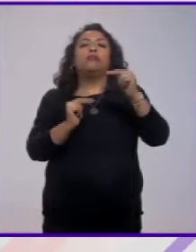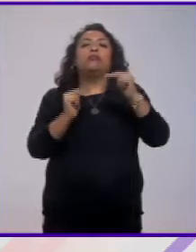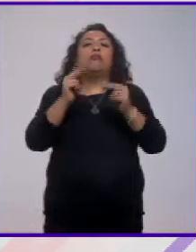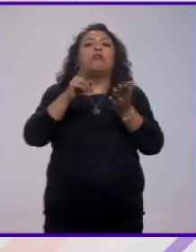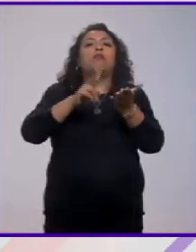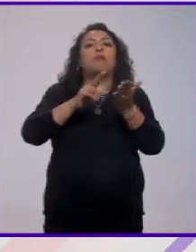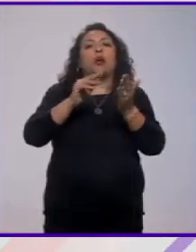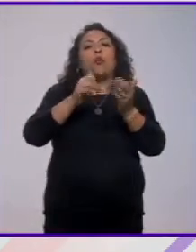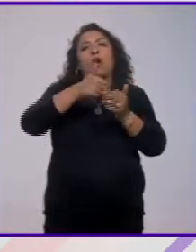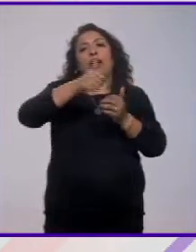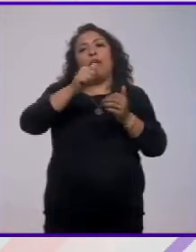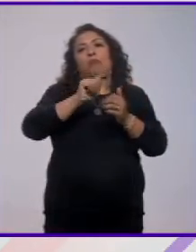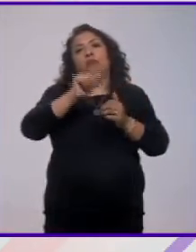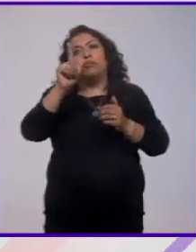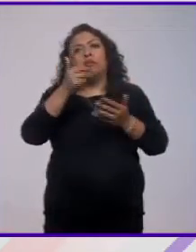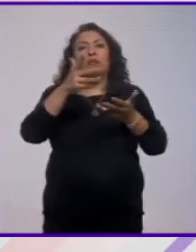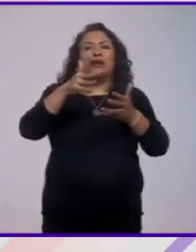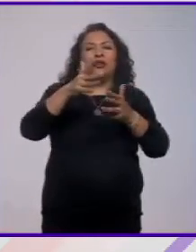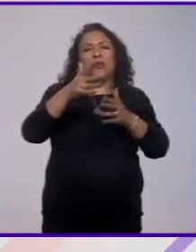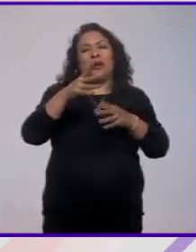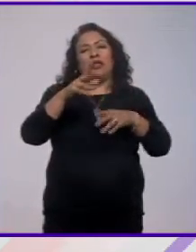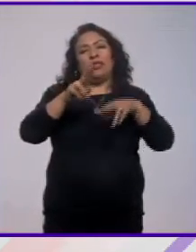valor.